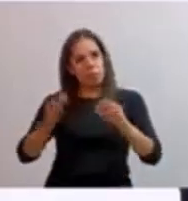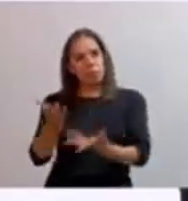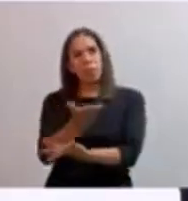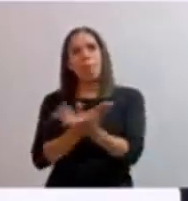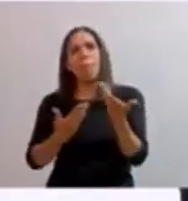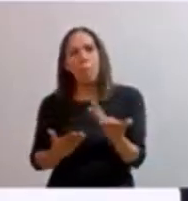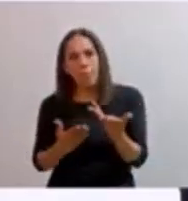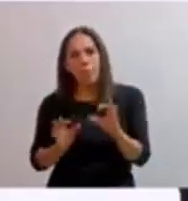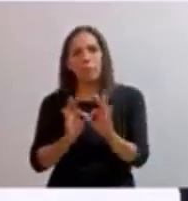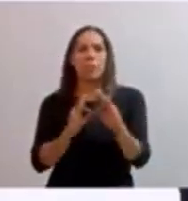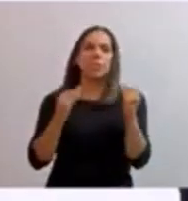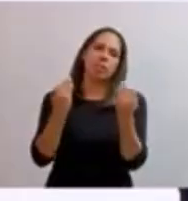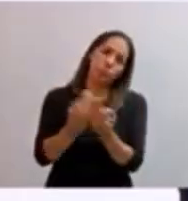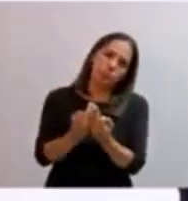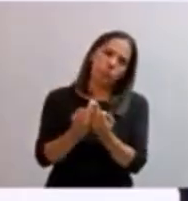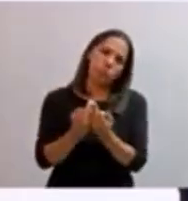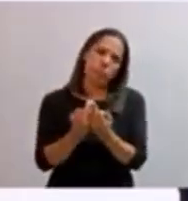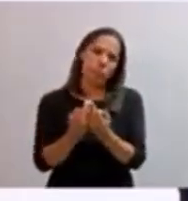a tener